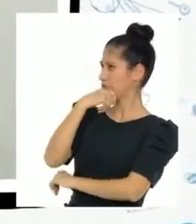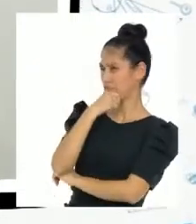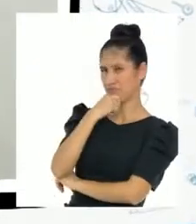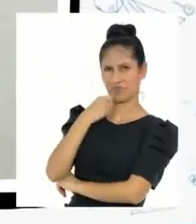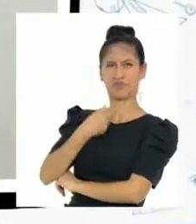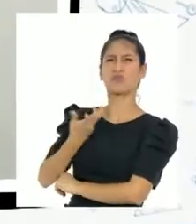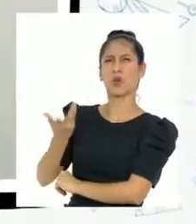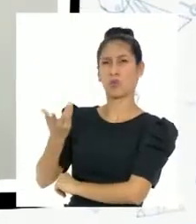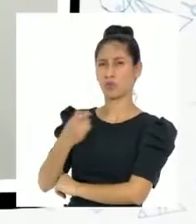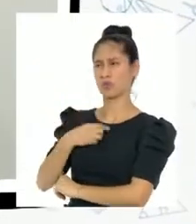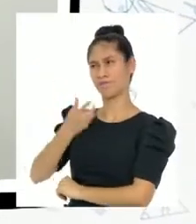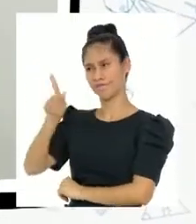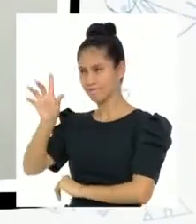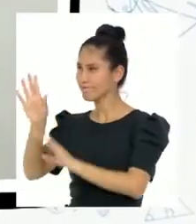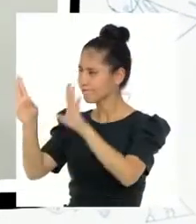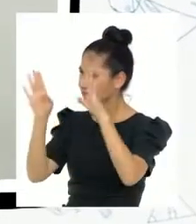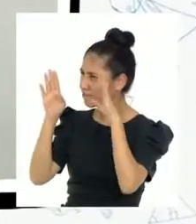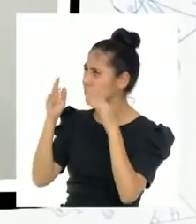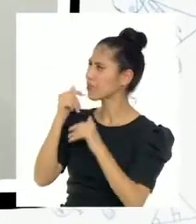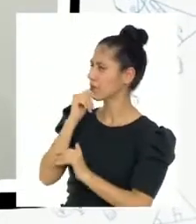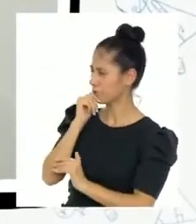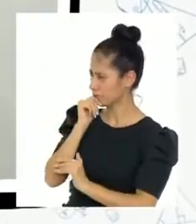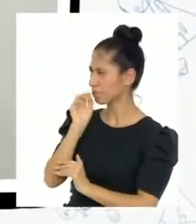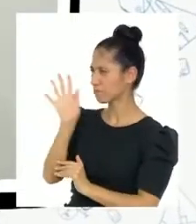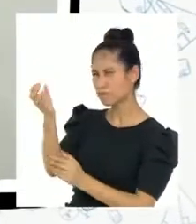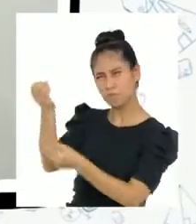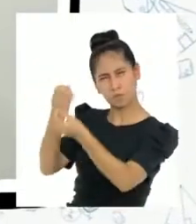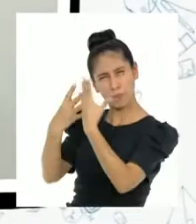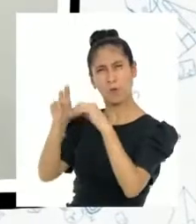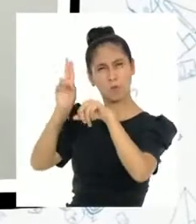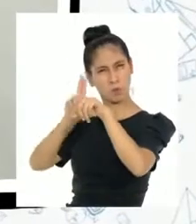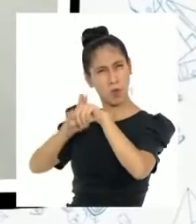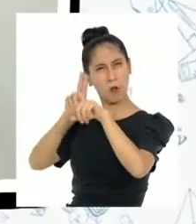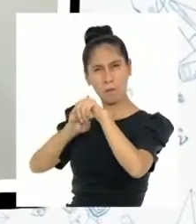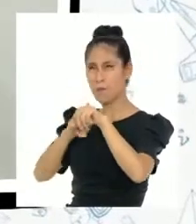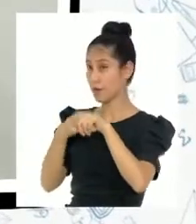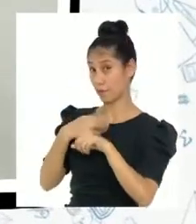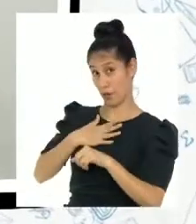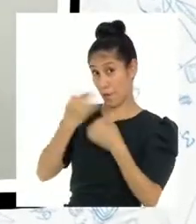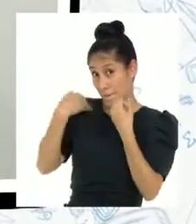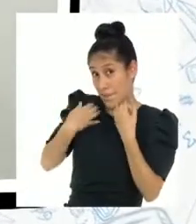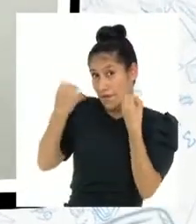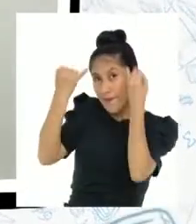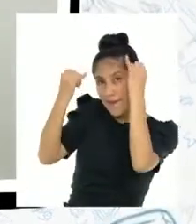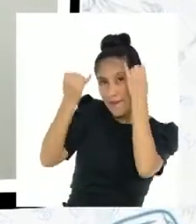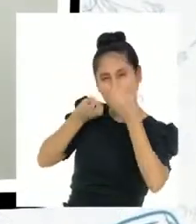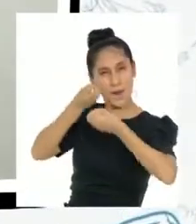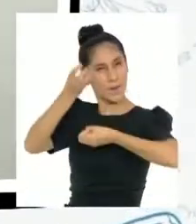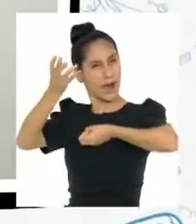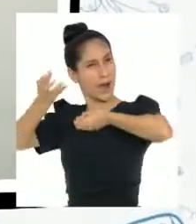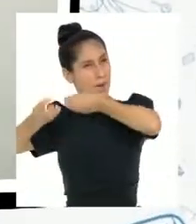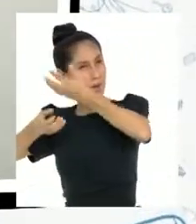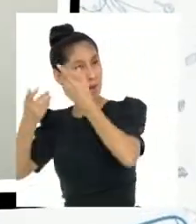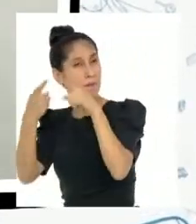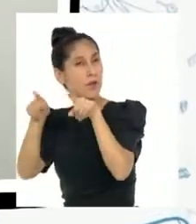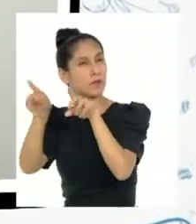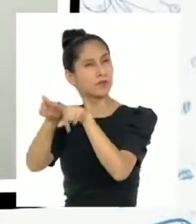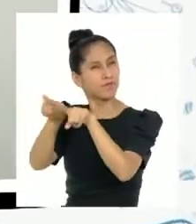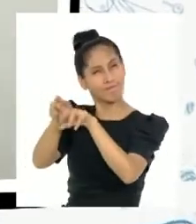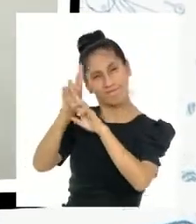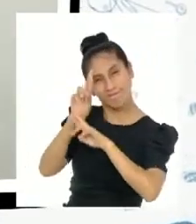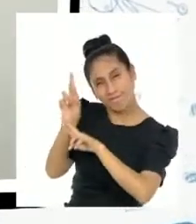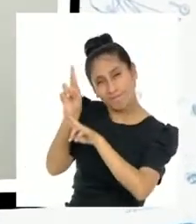calma y expresar mi punto de vista de una manera muy respetuosa. No puedo llegar a tal punto de menospreciar la idea de la otra persona, ni mucho